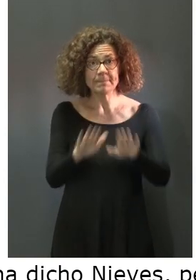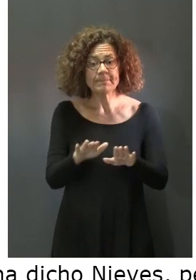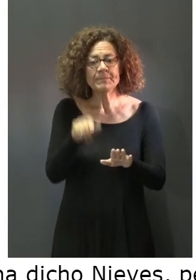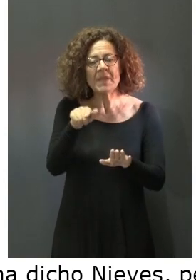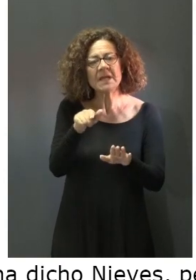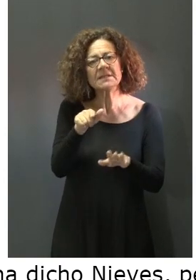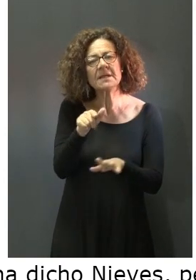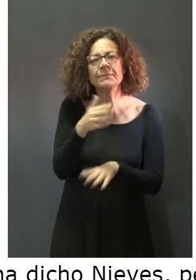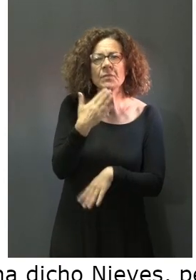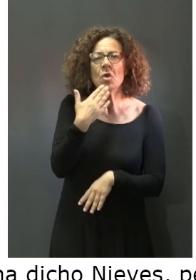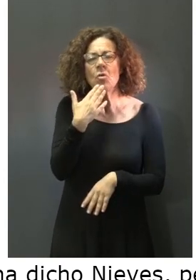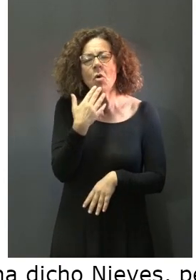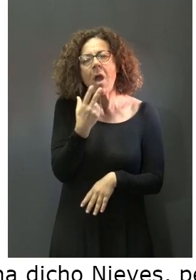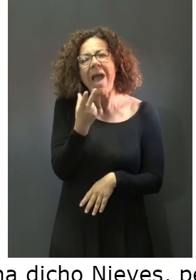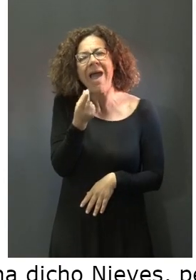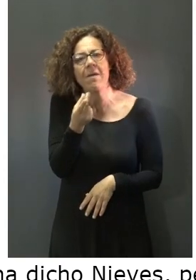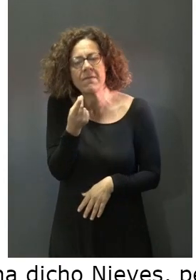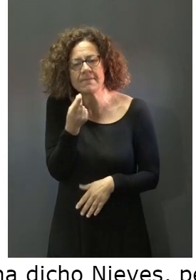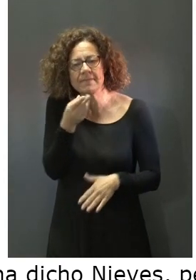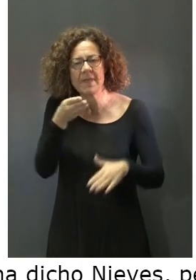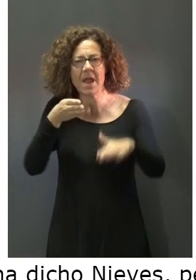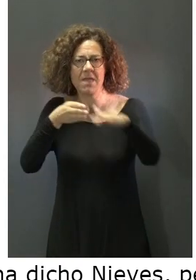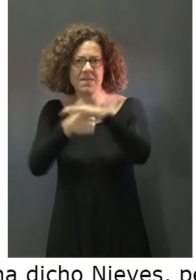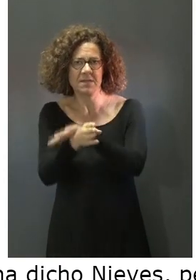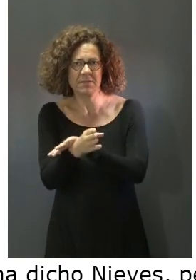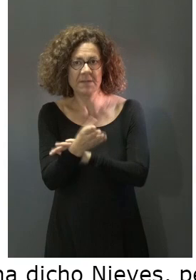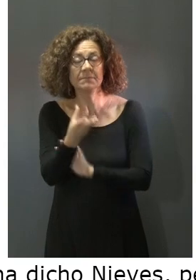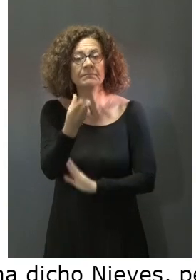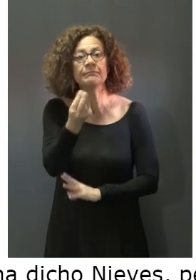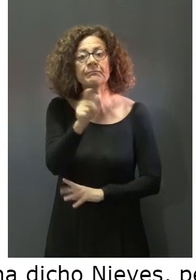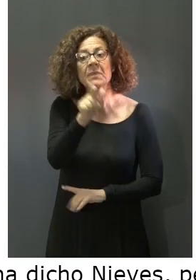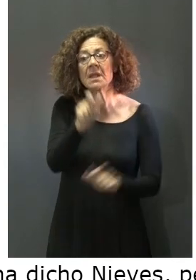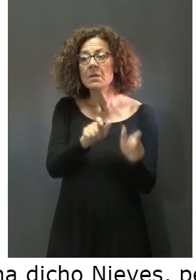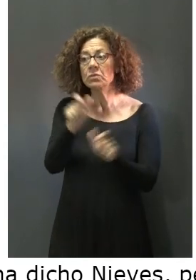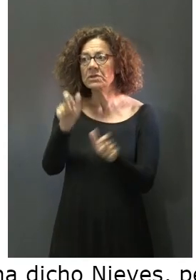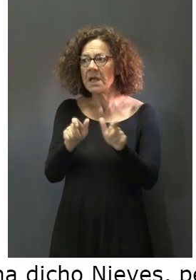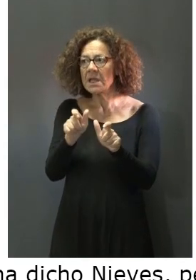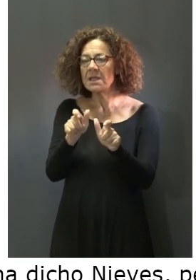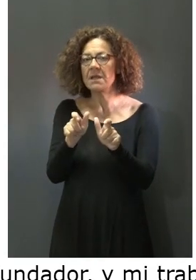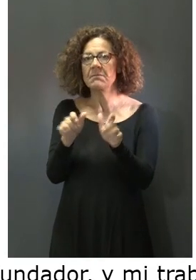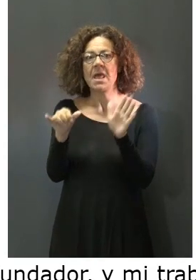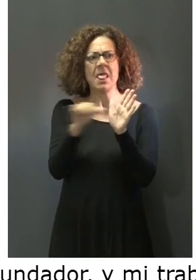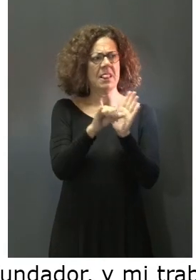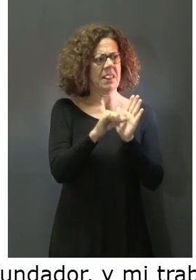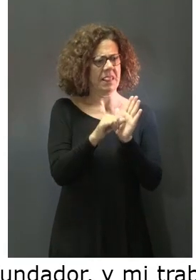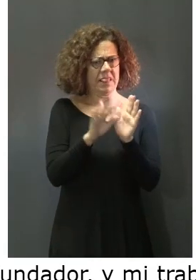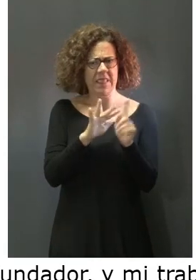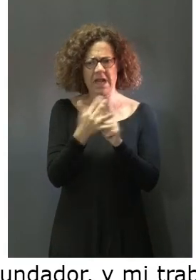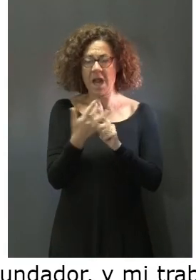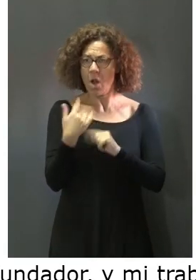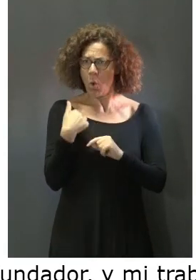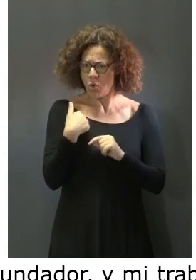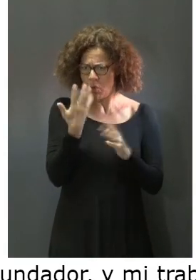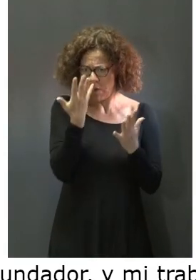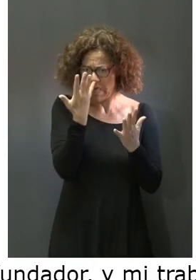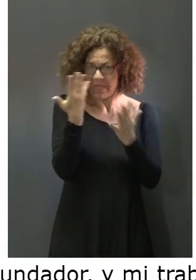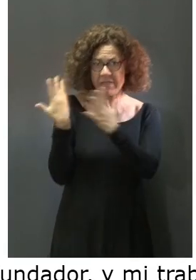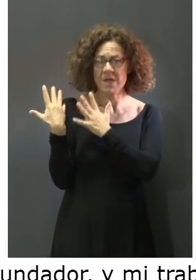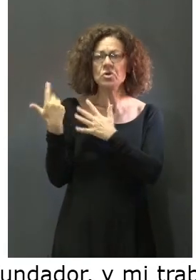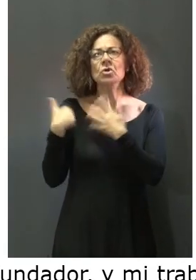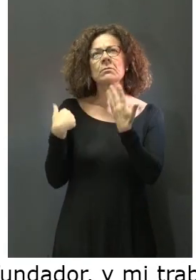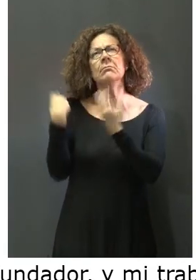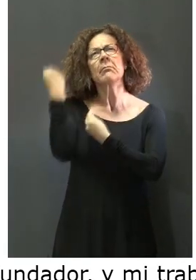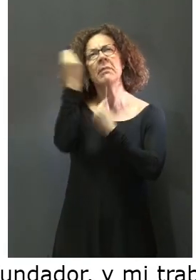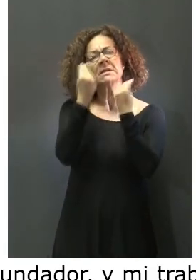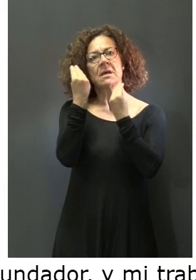ese apellido de accesible que mucha gente cercana o yo hace 10 años